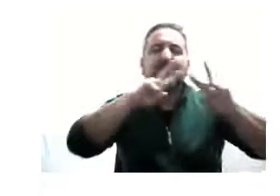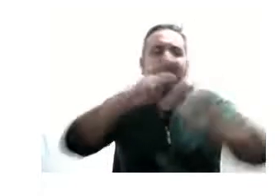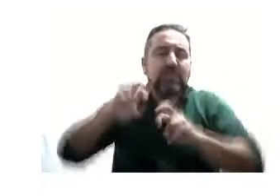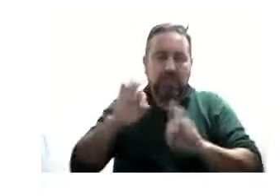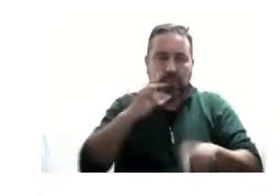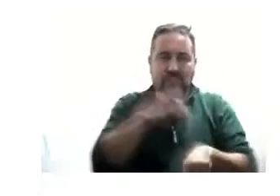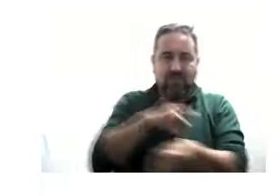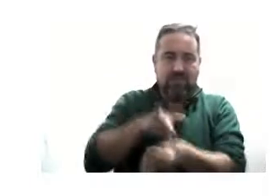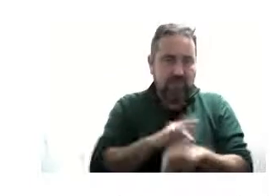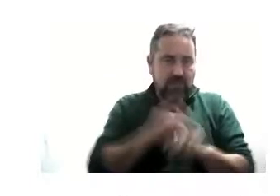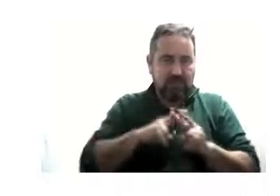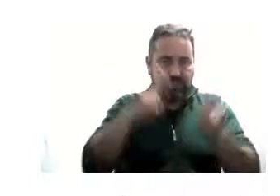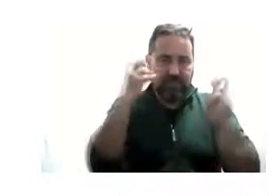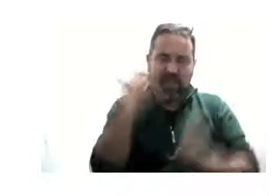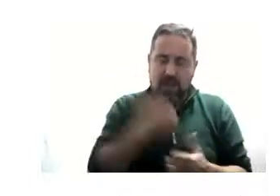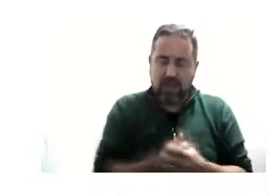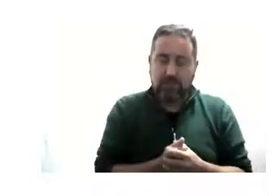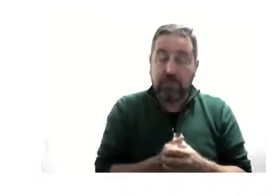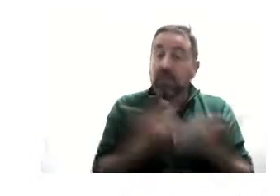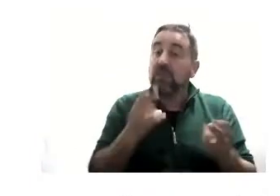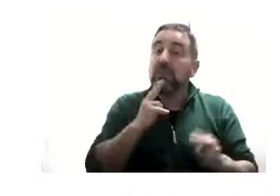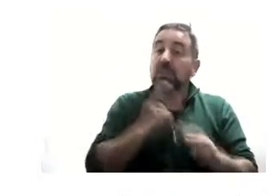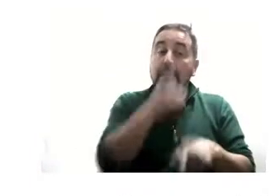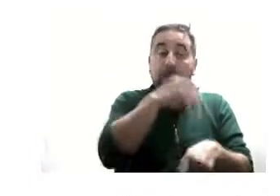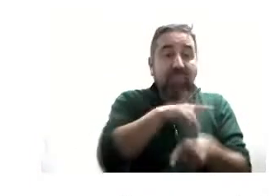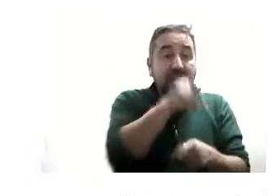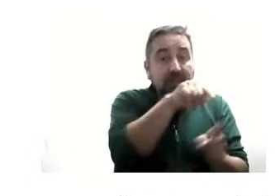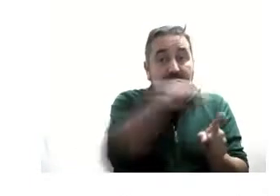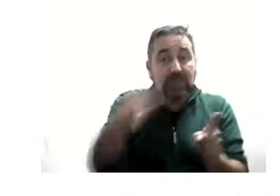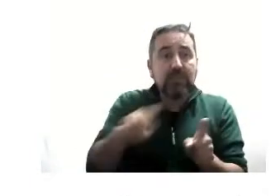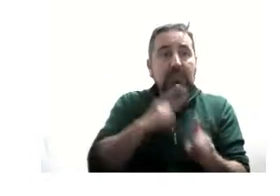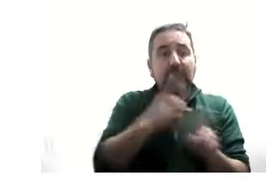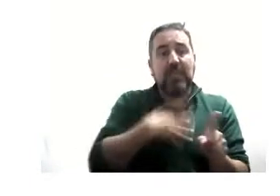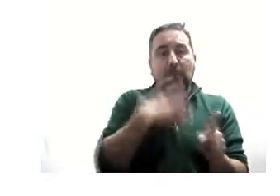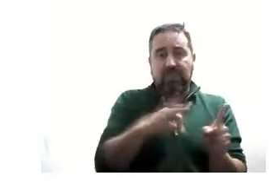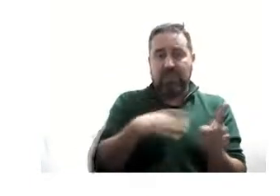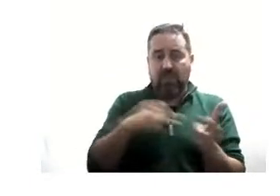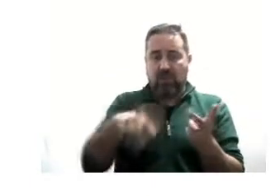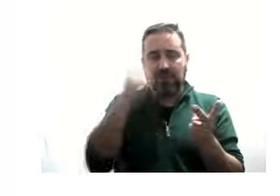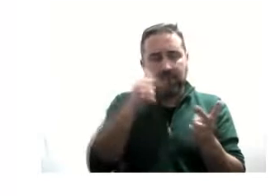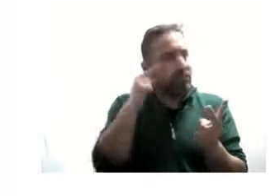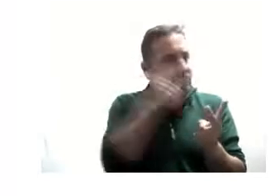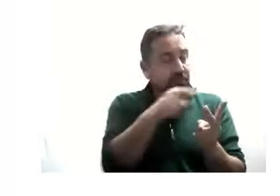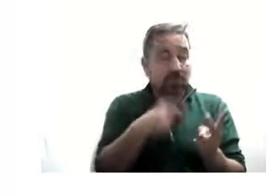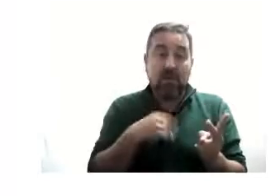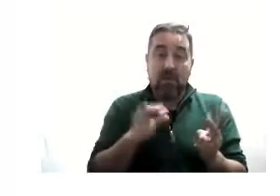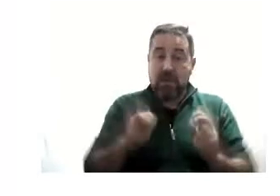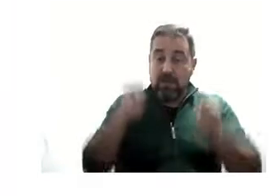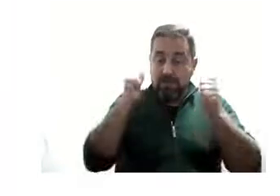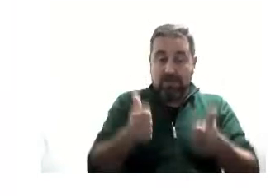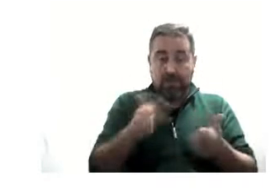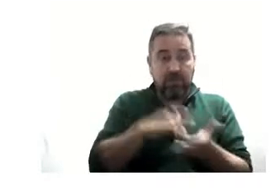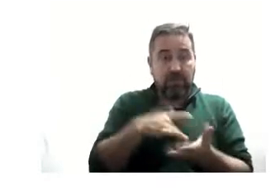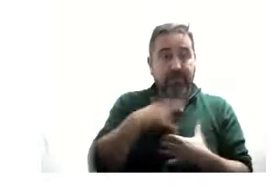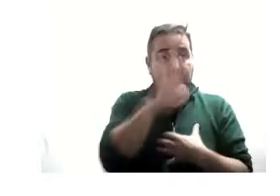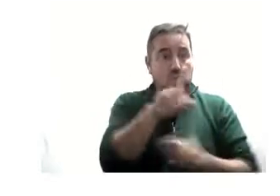y contribuir sobre todo a aumentar la capacitación de los pacientes y acercarnos a ellos. Entonces hoy empezamos, como he dicho, el día 5